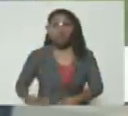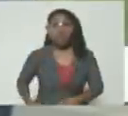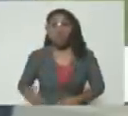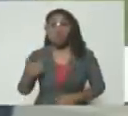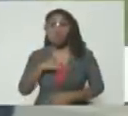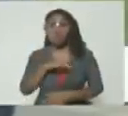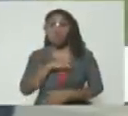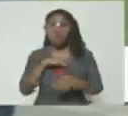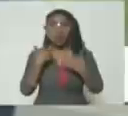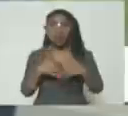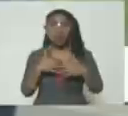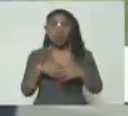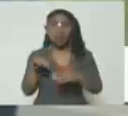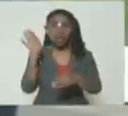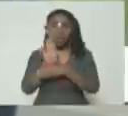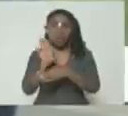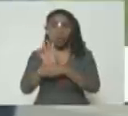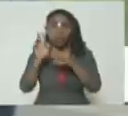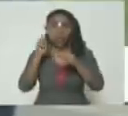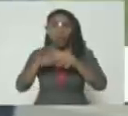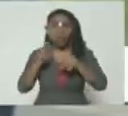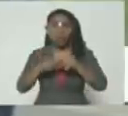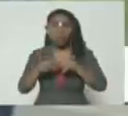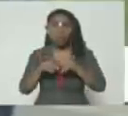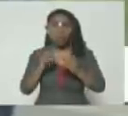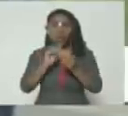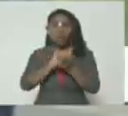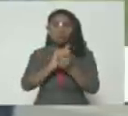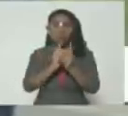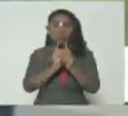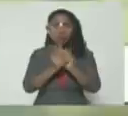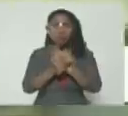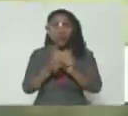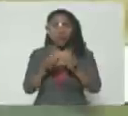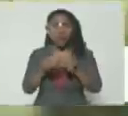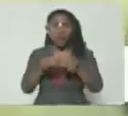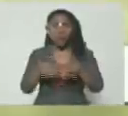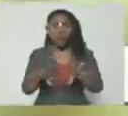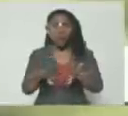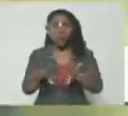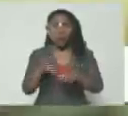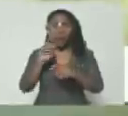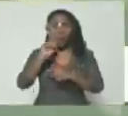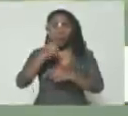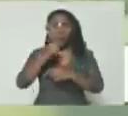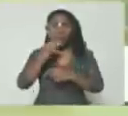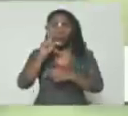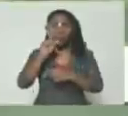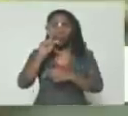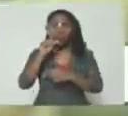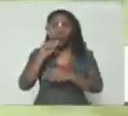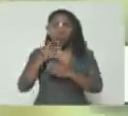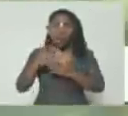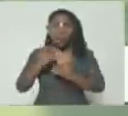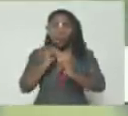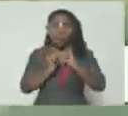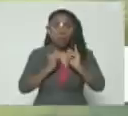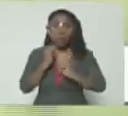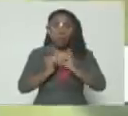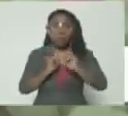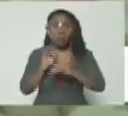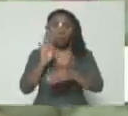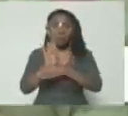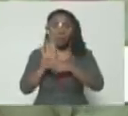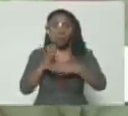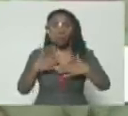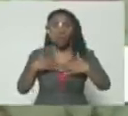Nuestra planta incubadora está diseñada para la transformación de huevos fértiles a pollito bebé bajo condiciones sanitarias y